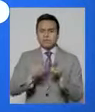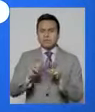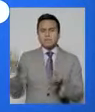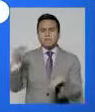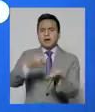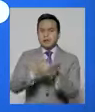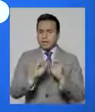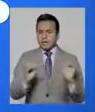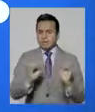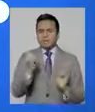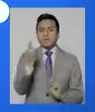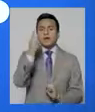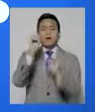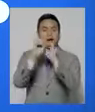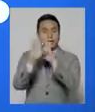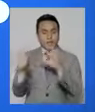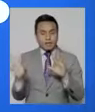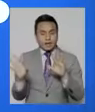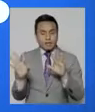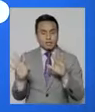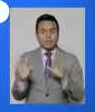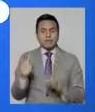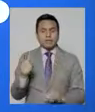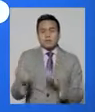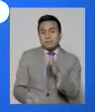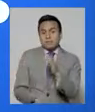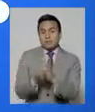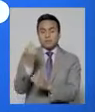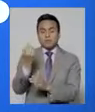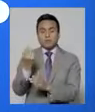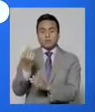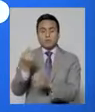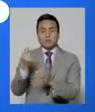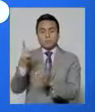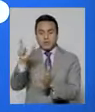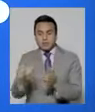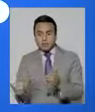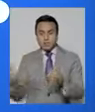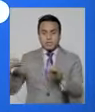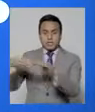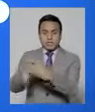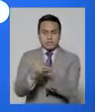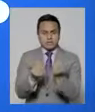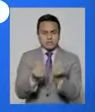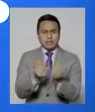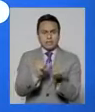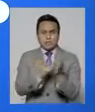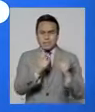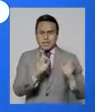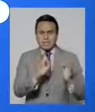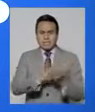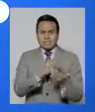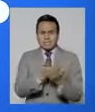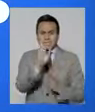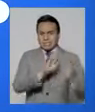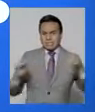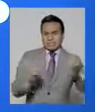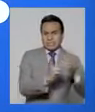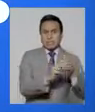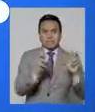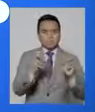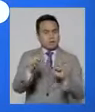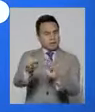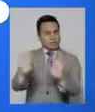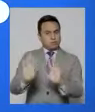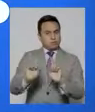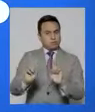pago hasta que esto se aclare y que cada nuevo ingreso, cada nueva persona que se necesite una residencia, no sea en esta para